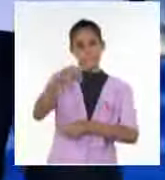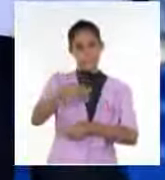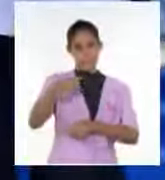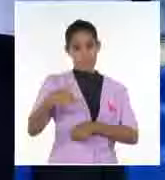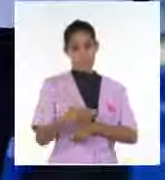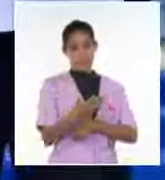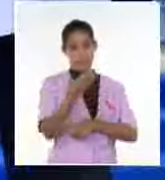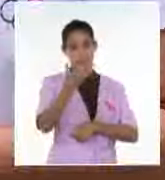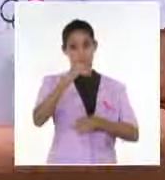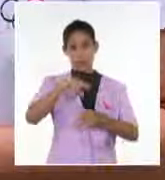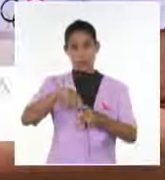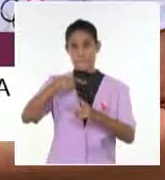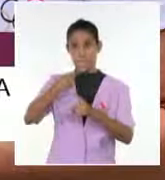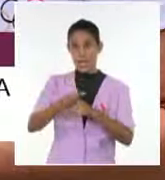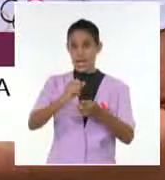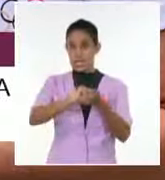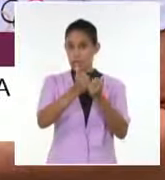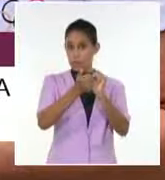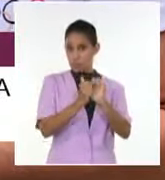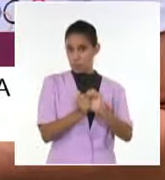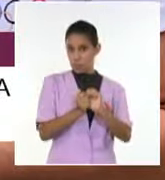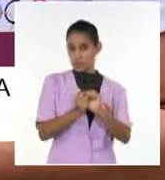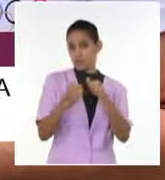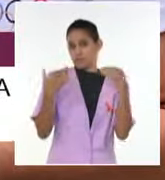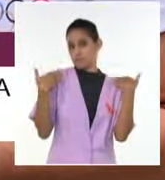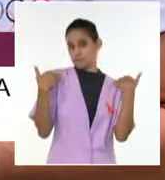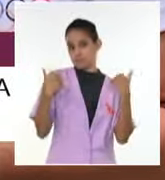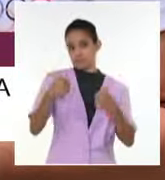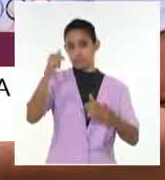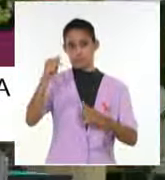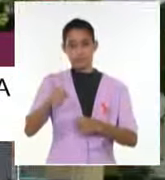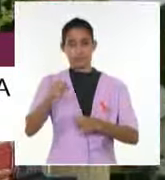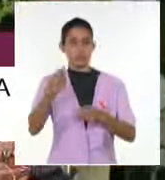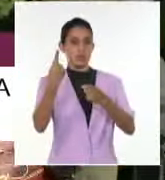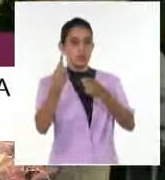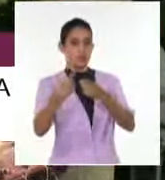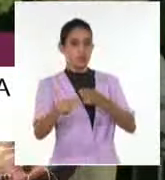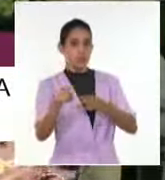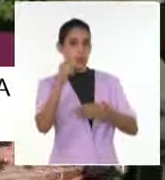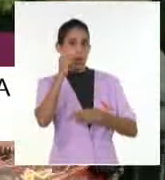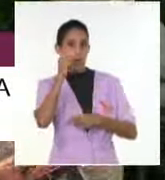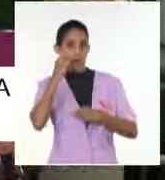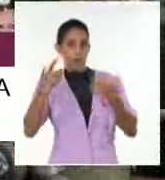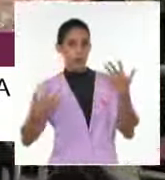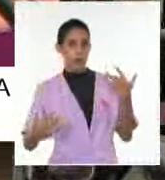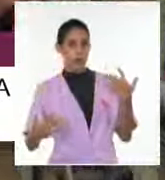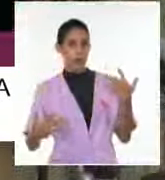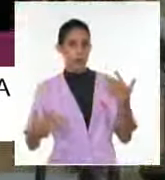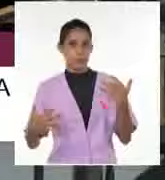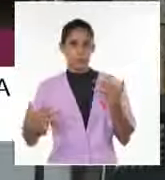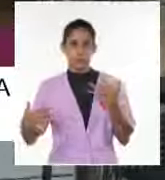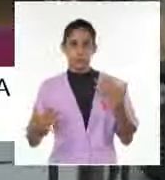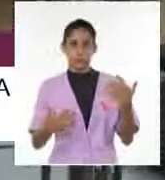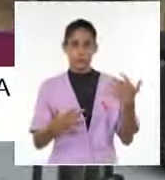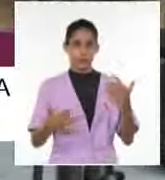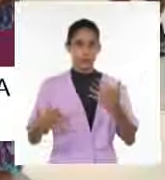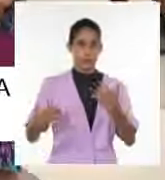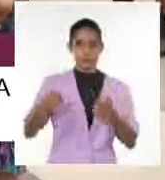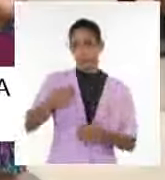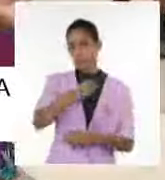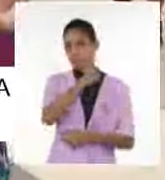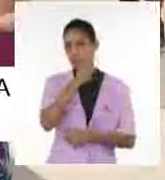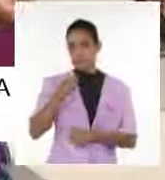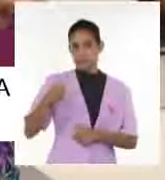también autoridades del INDER, también estuvo Pancho Amat, Duani, con las estrellas del Buenavista, que